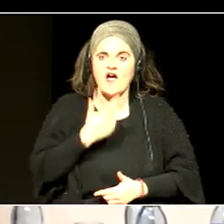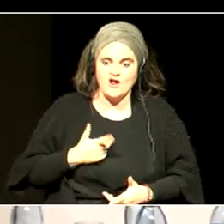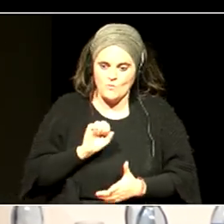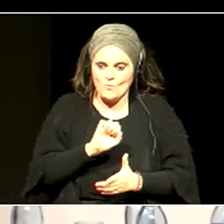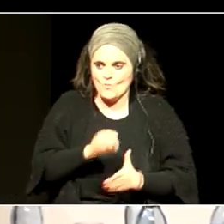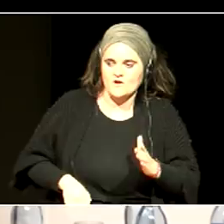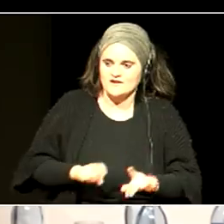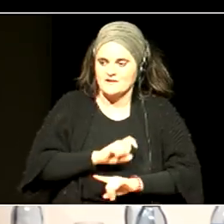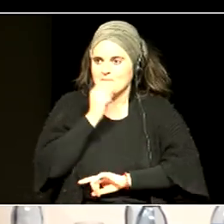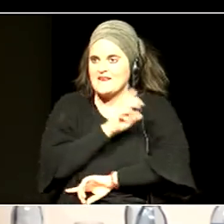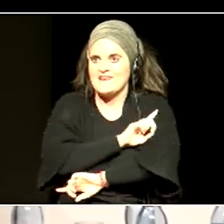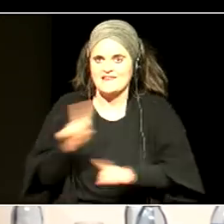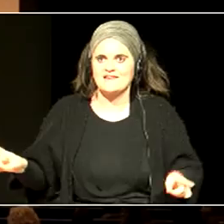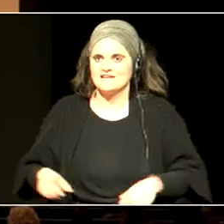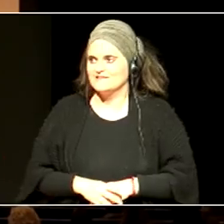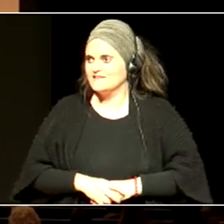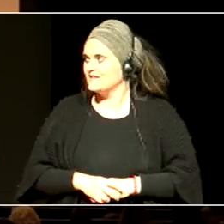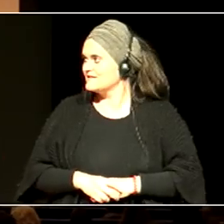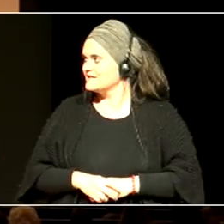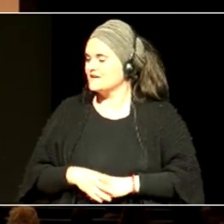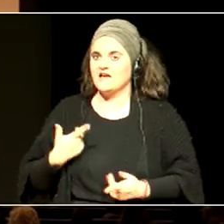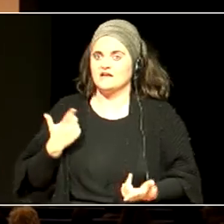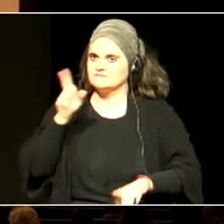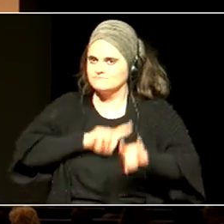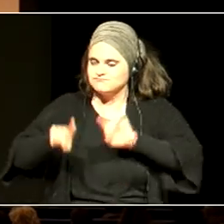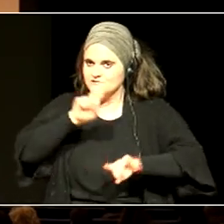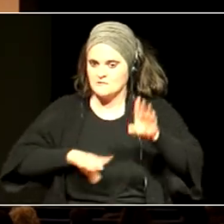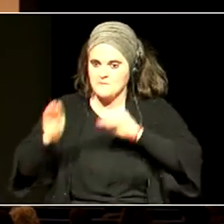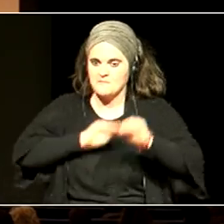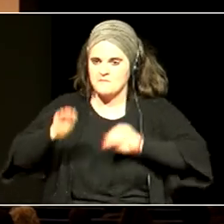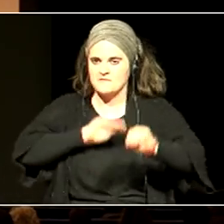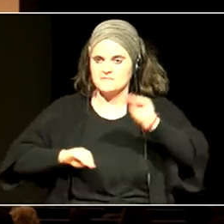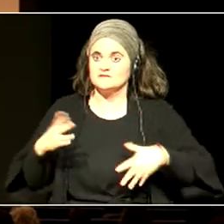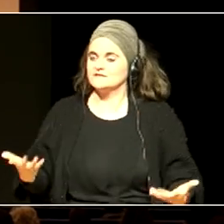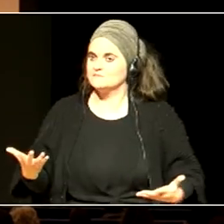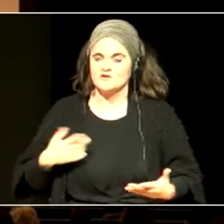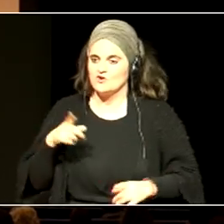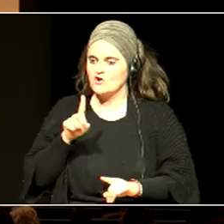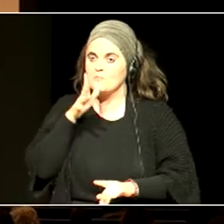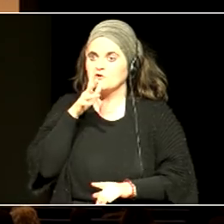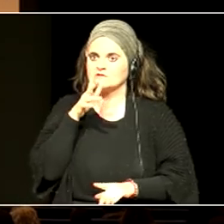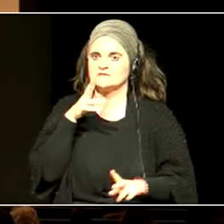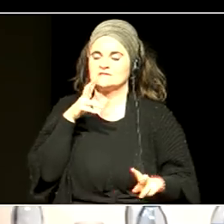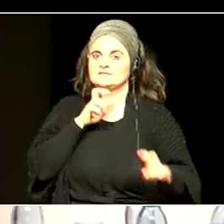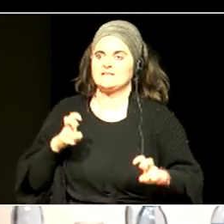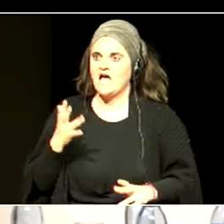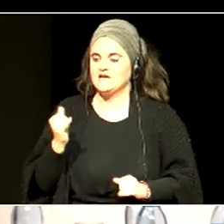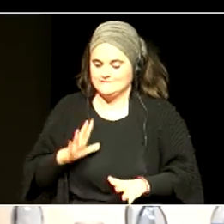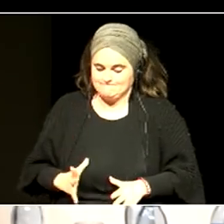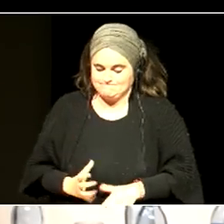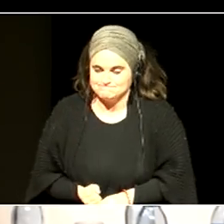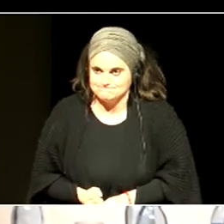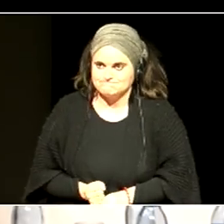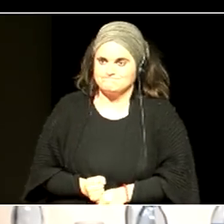bien eh o sea hay una serie de problemas añadidos pero no no porque estás en tensión Entonces se te aprieta pero